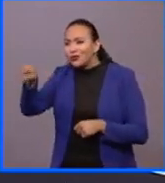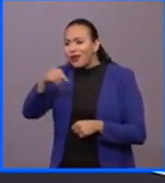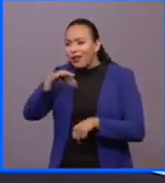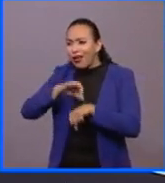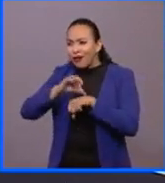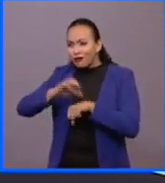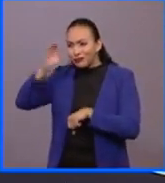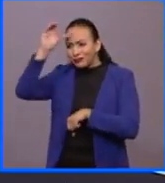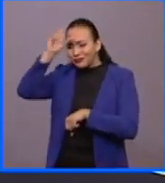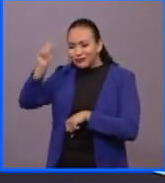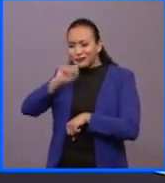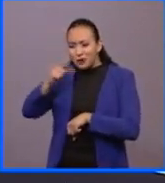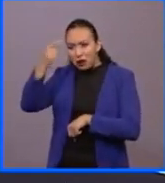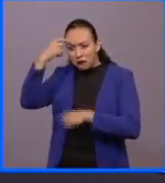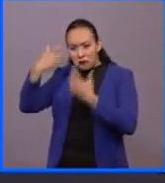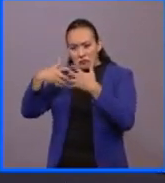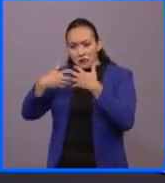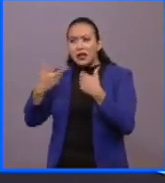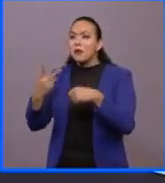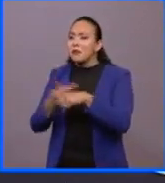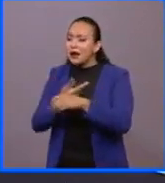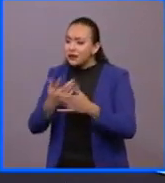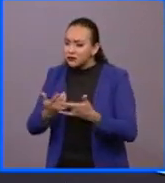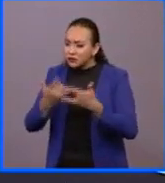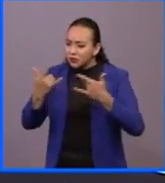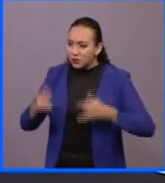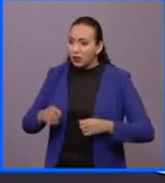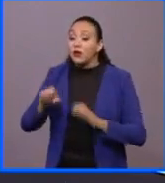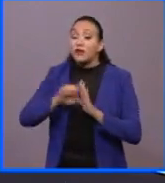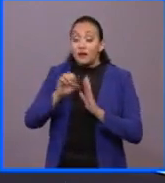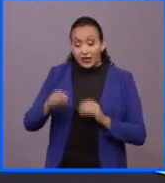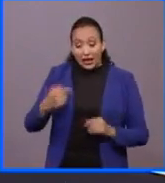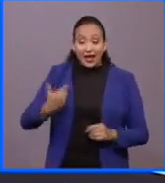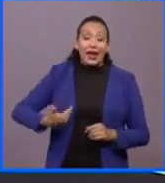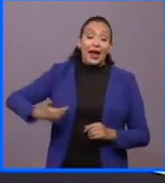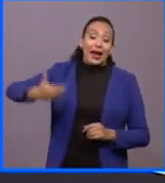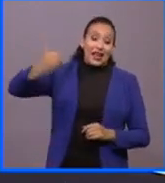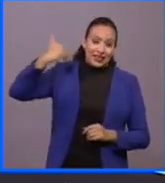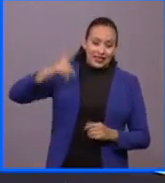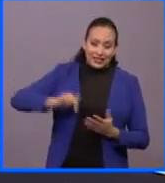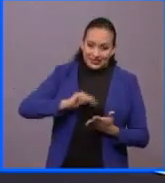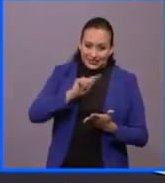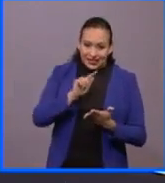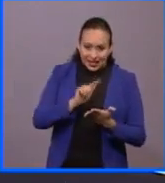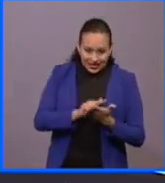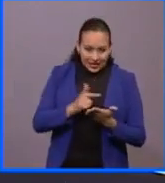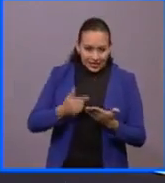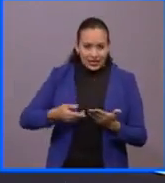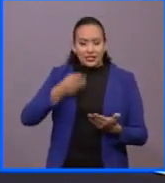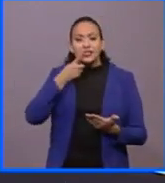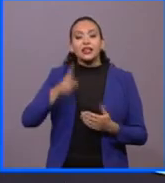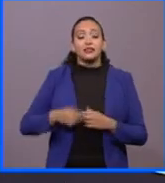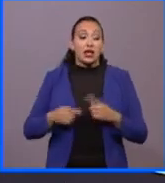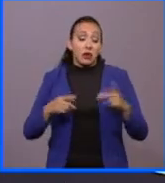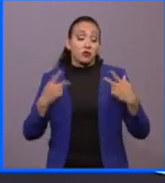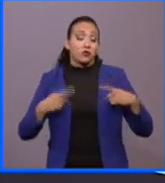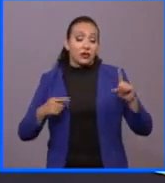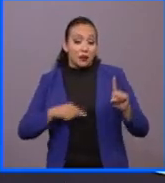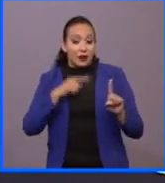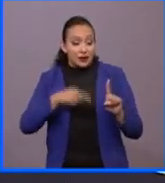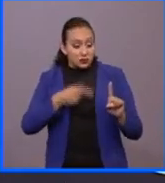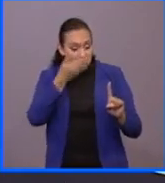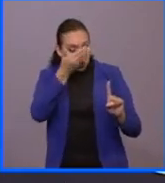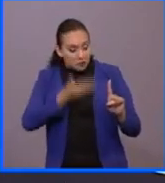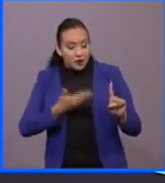una condición semejante a la que existía en el derecho romano. O la persona está perfectamente bien y es capaz de hacer